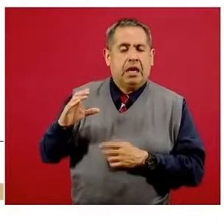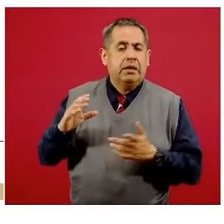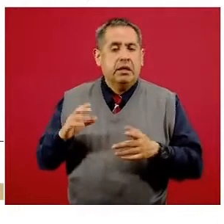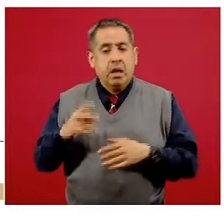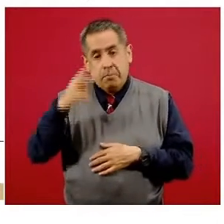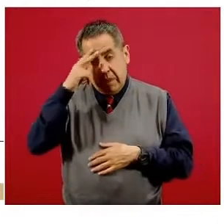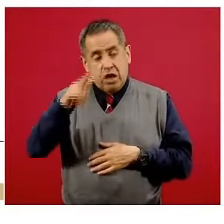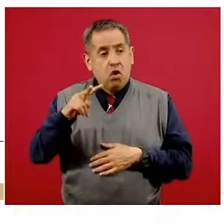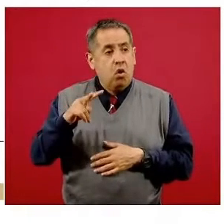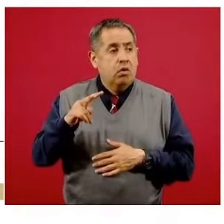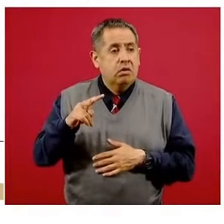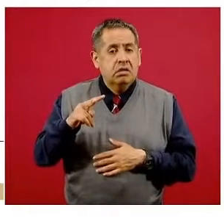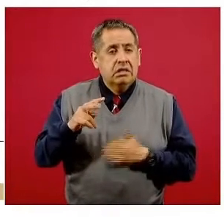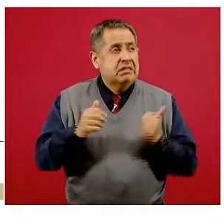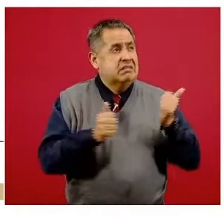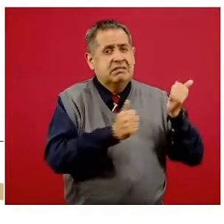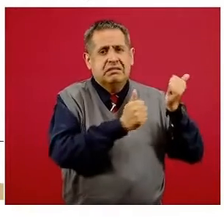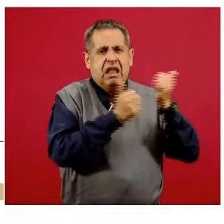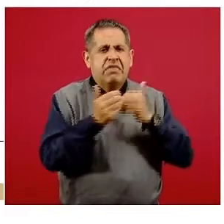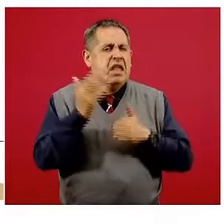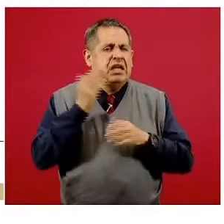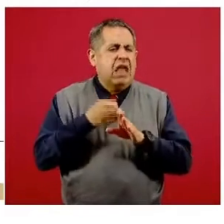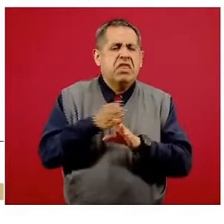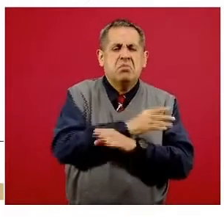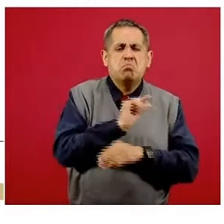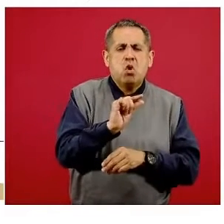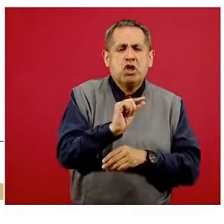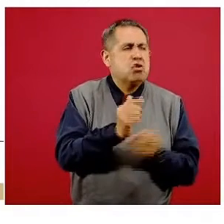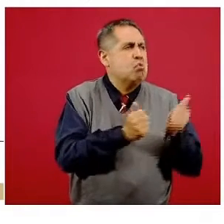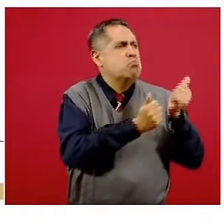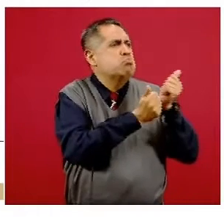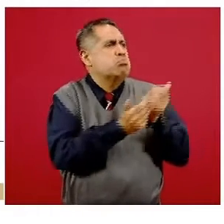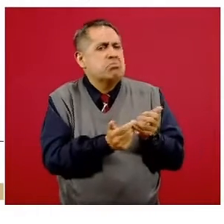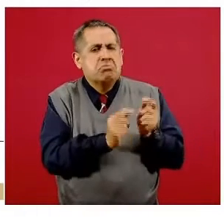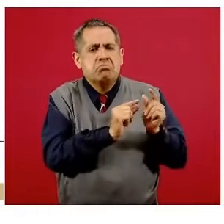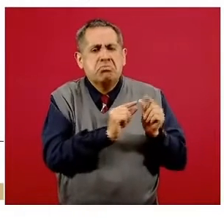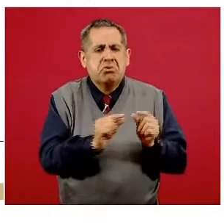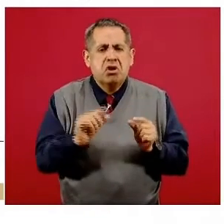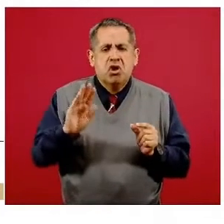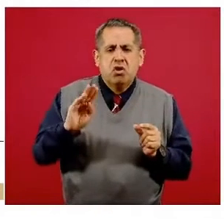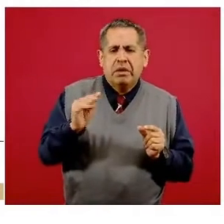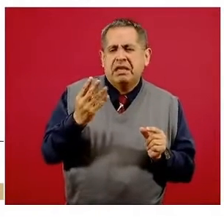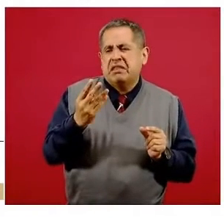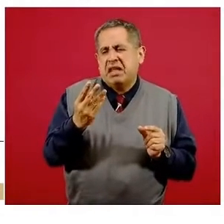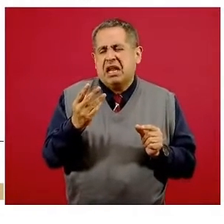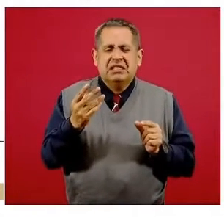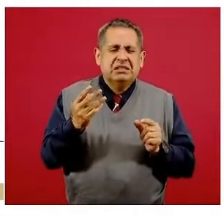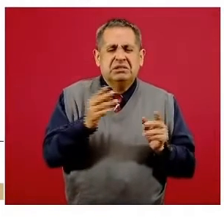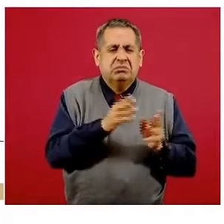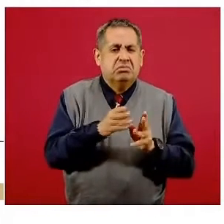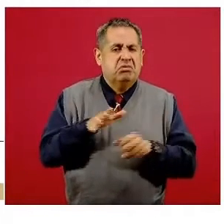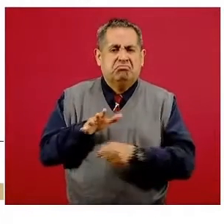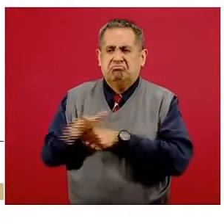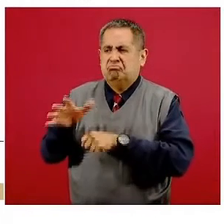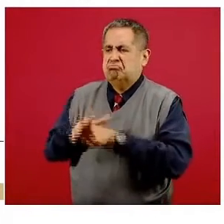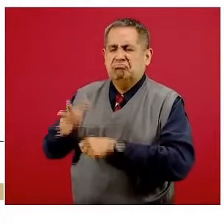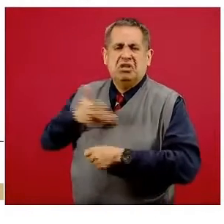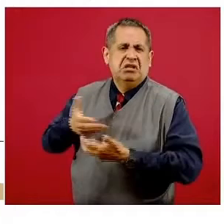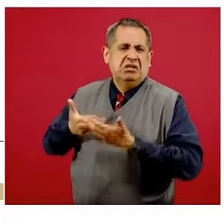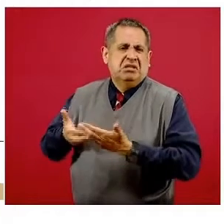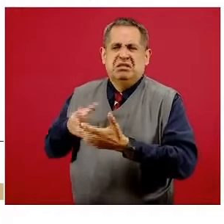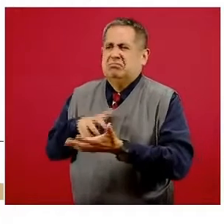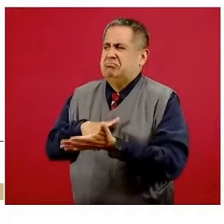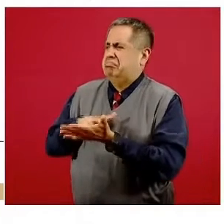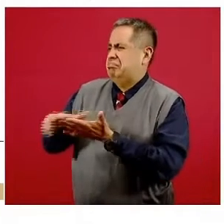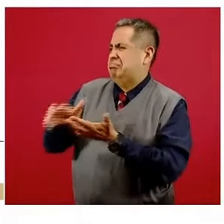México importaba cantidades muy pequeñas de maíz, alrededor del 93, inclusive éramos totalmente